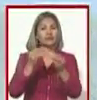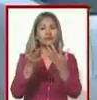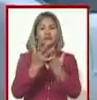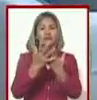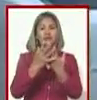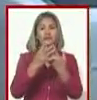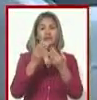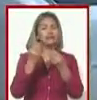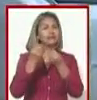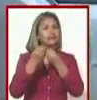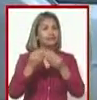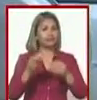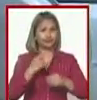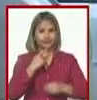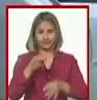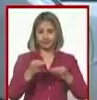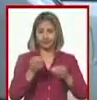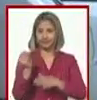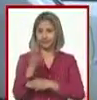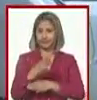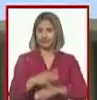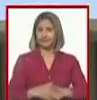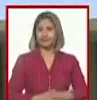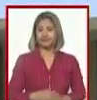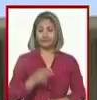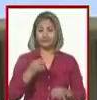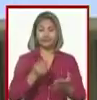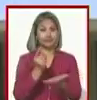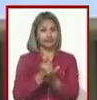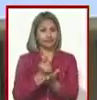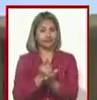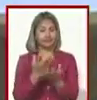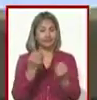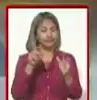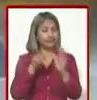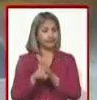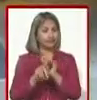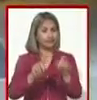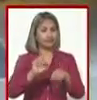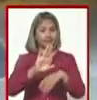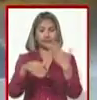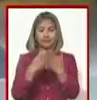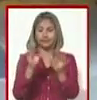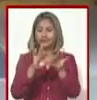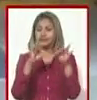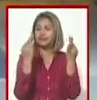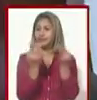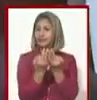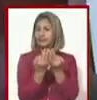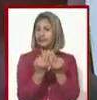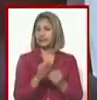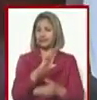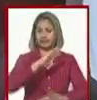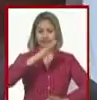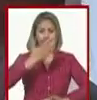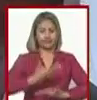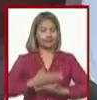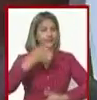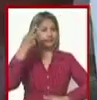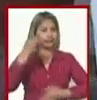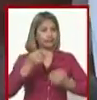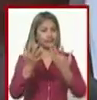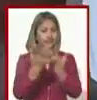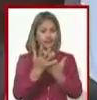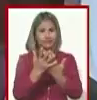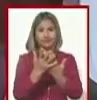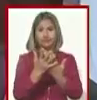dijo. Así le ha dicho. ¿A usted también le amenazó de muerte? A toditos familia. Ya. A su hijo le ha dicho, si me